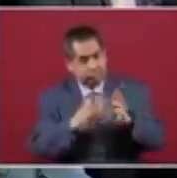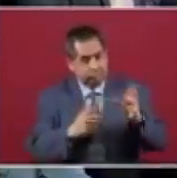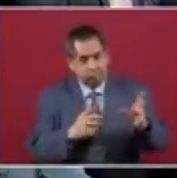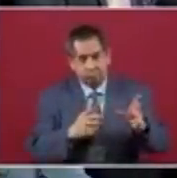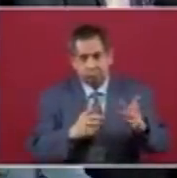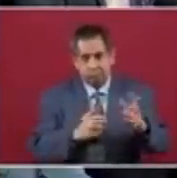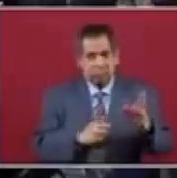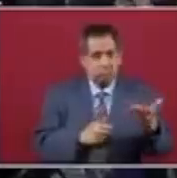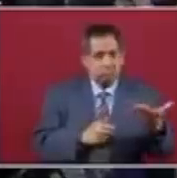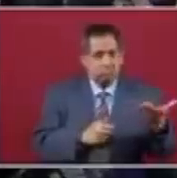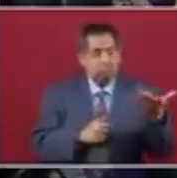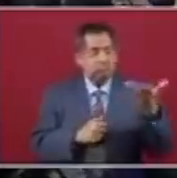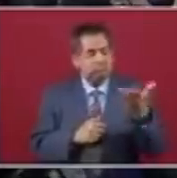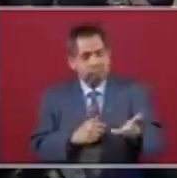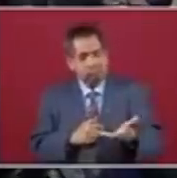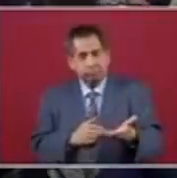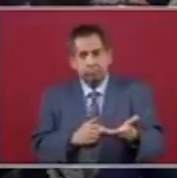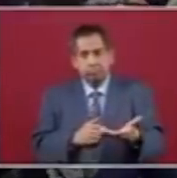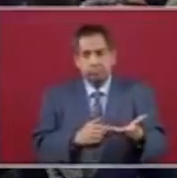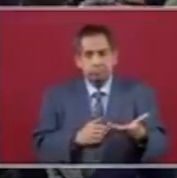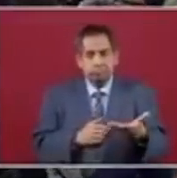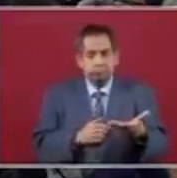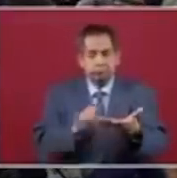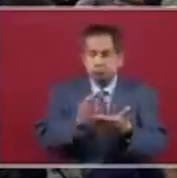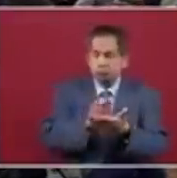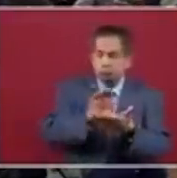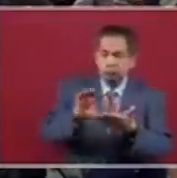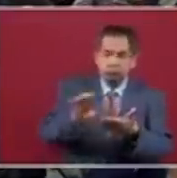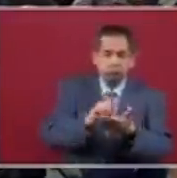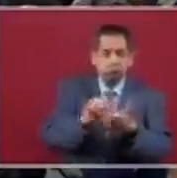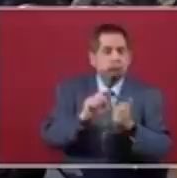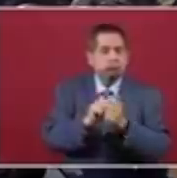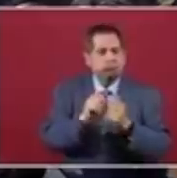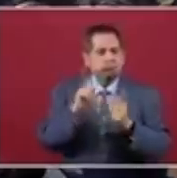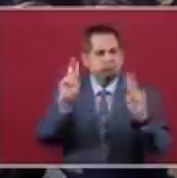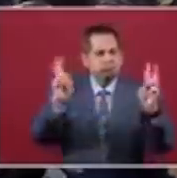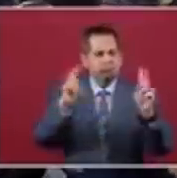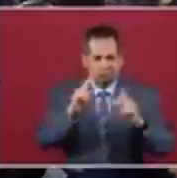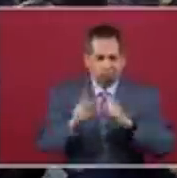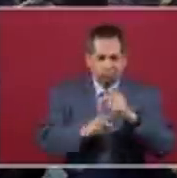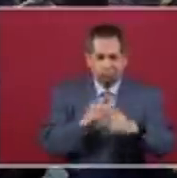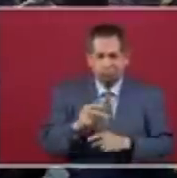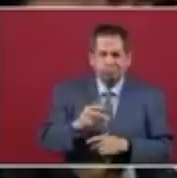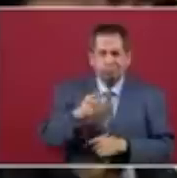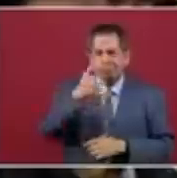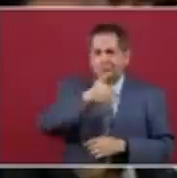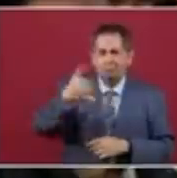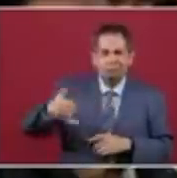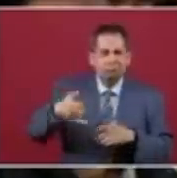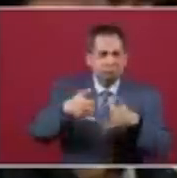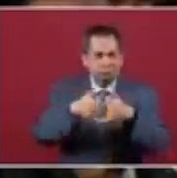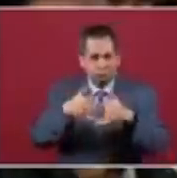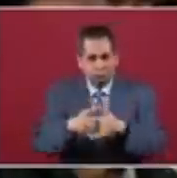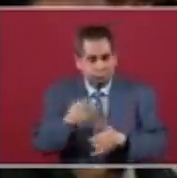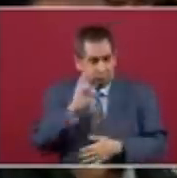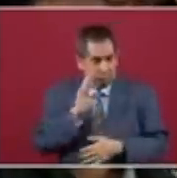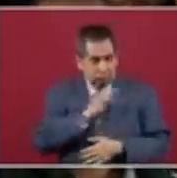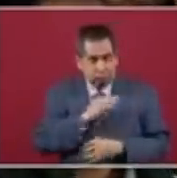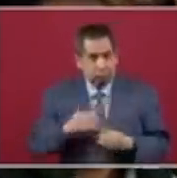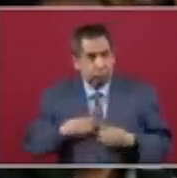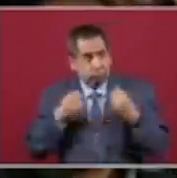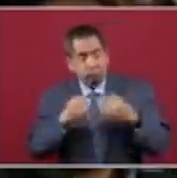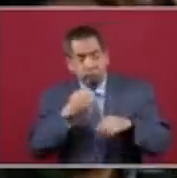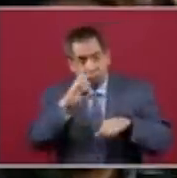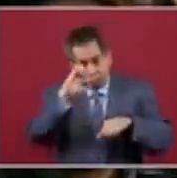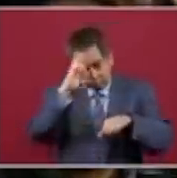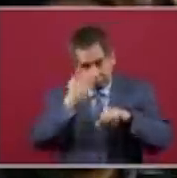se les permita invertir por medio de préstamos hipotecarios de Infonavit. ¿Se puede? ¿Se ha hablado